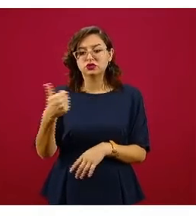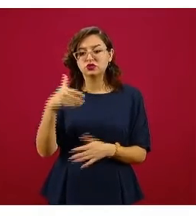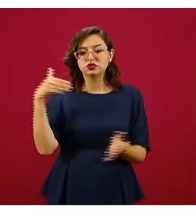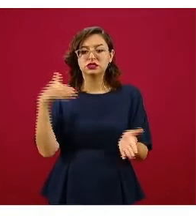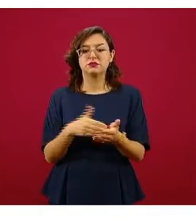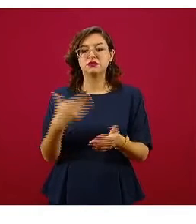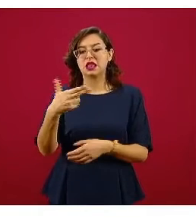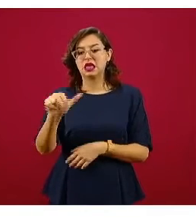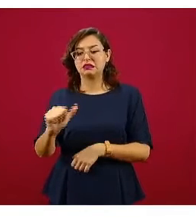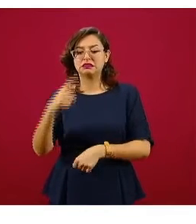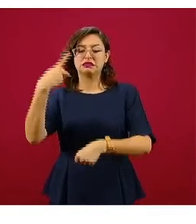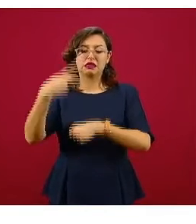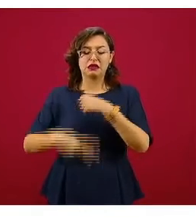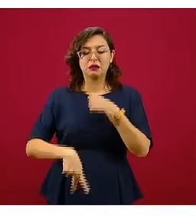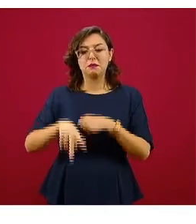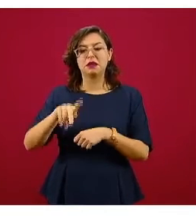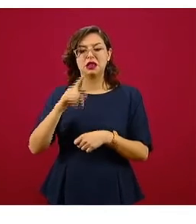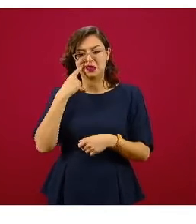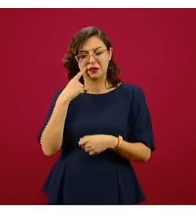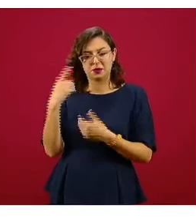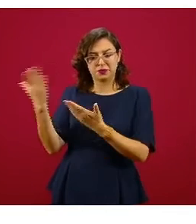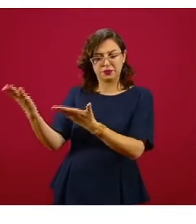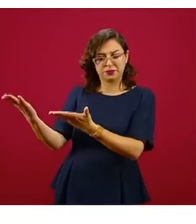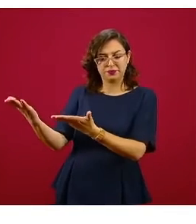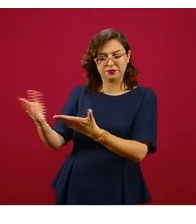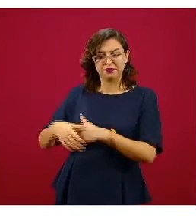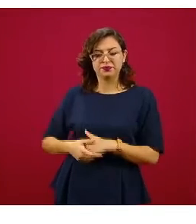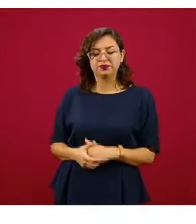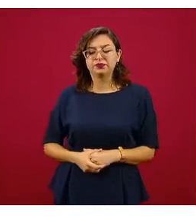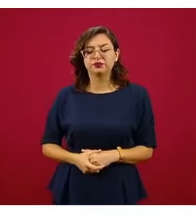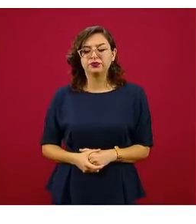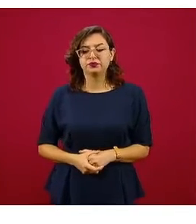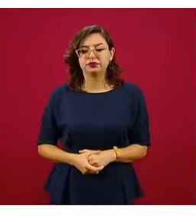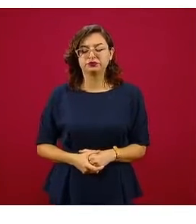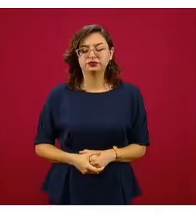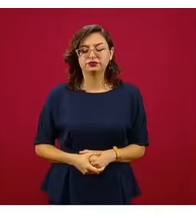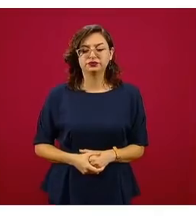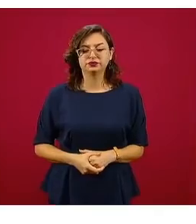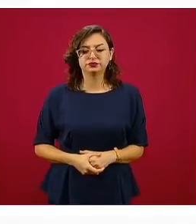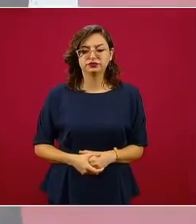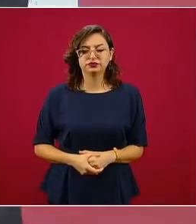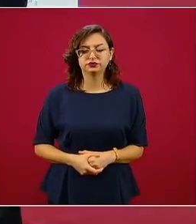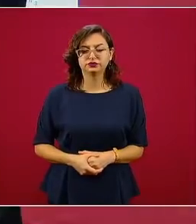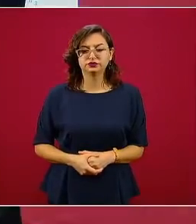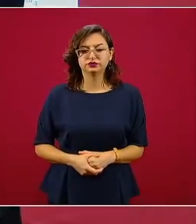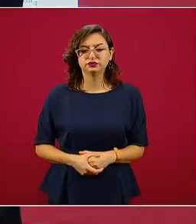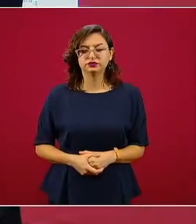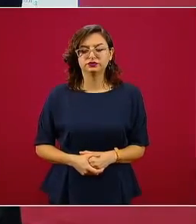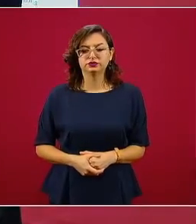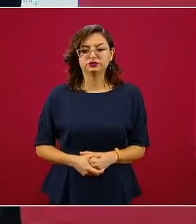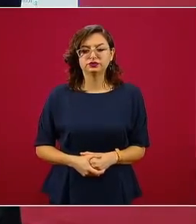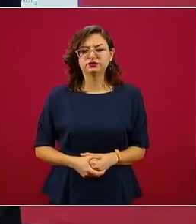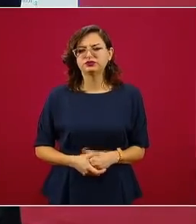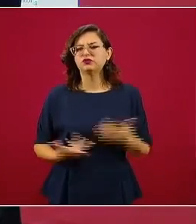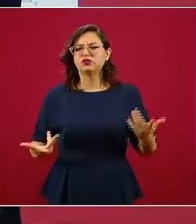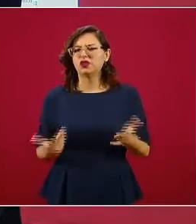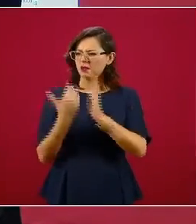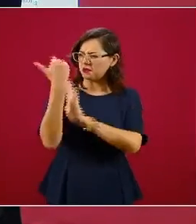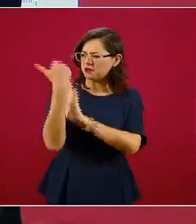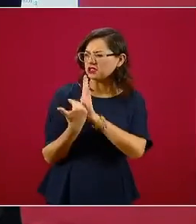siniestradas. ¿Cómo se ha logrado esto? Bueno, primero que nada, fortalecimos las labores de prevención,